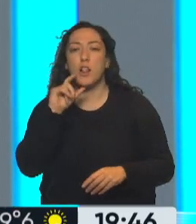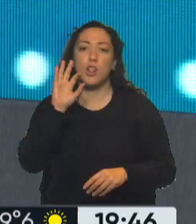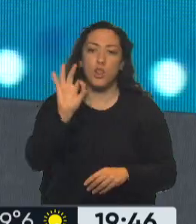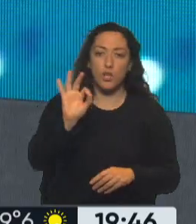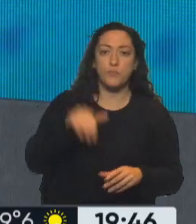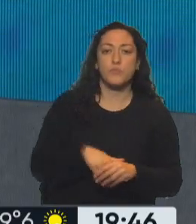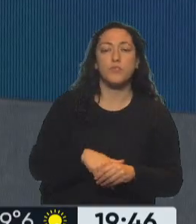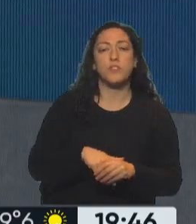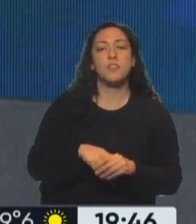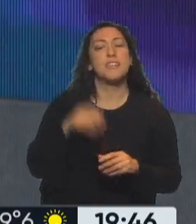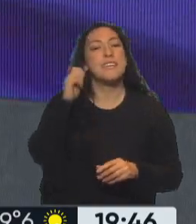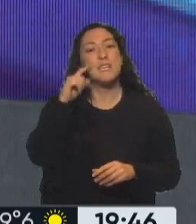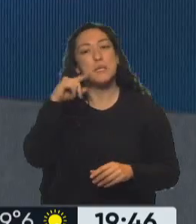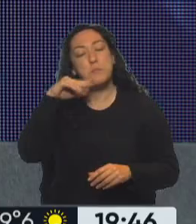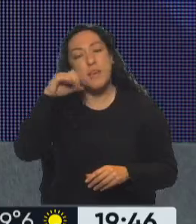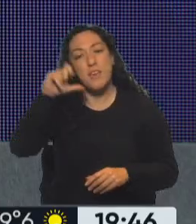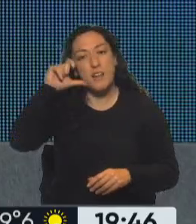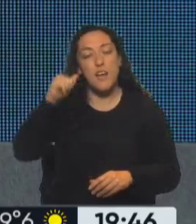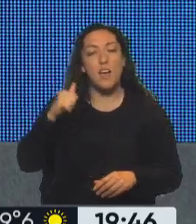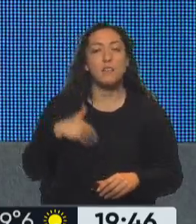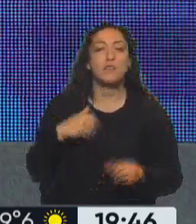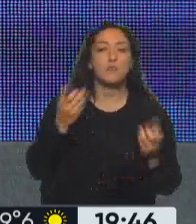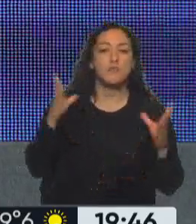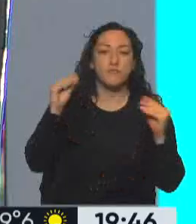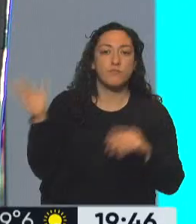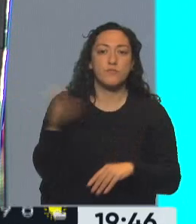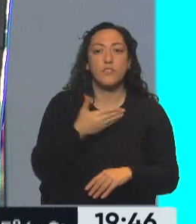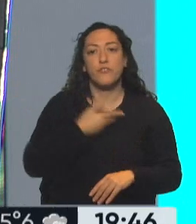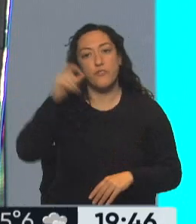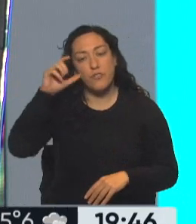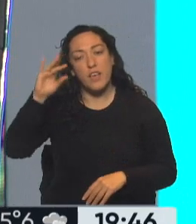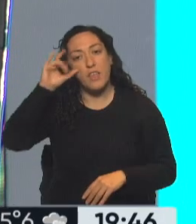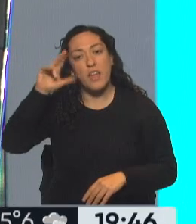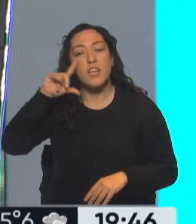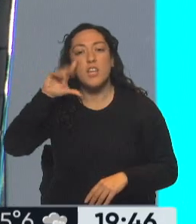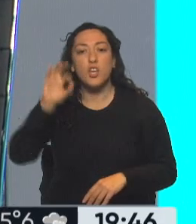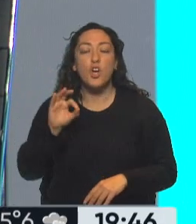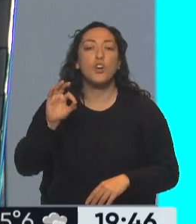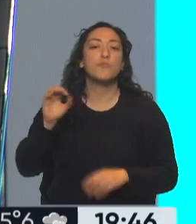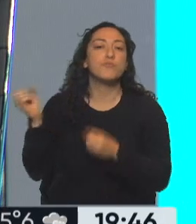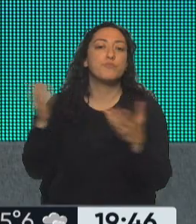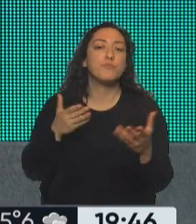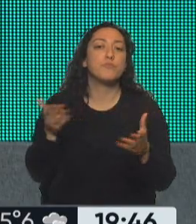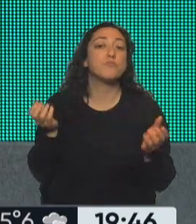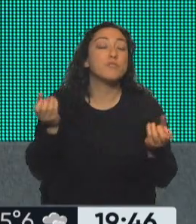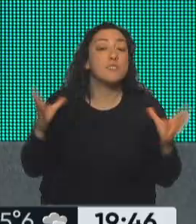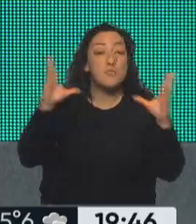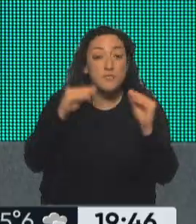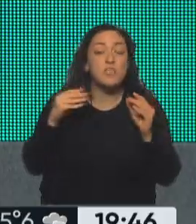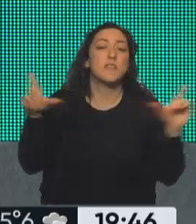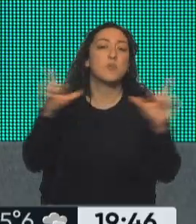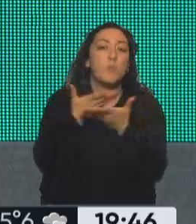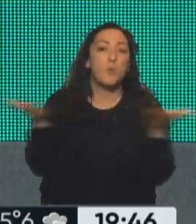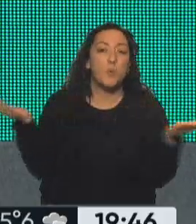Fuertes. Buenas noches a todos y a todas. Y les presento a Federico Pellegrino. Gracias, Federico. Buenas noches, gracias. Bienvenido a la televisión